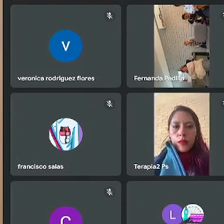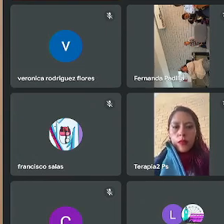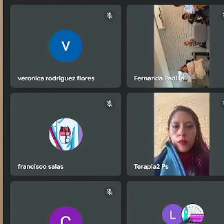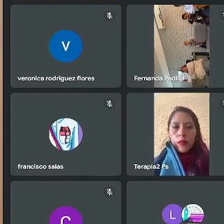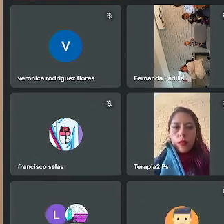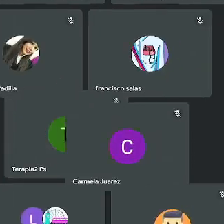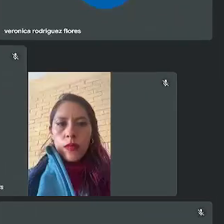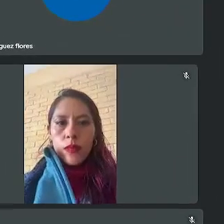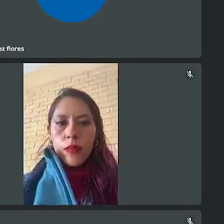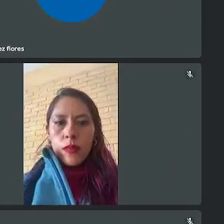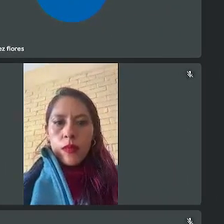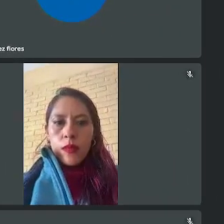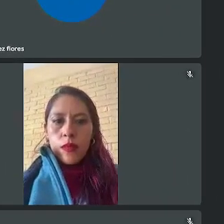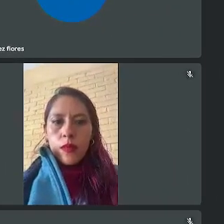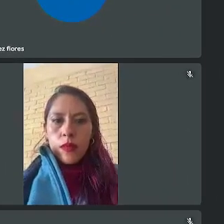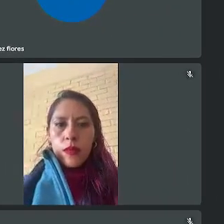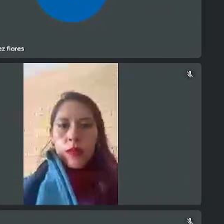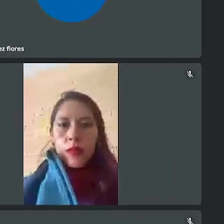plática.